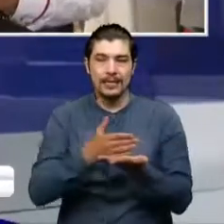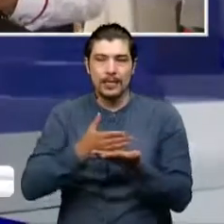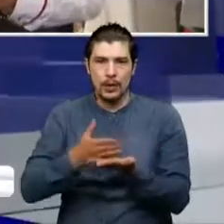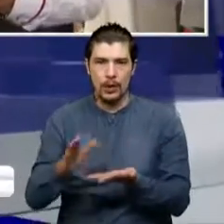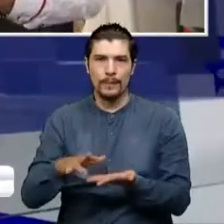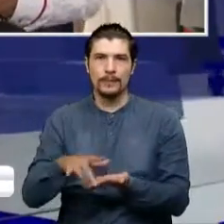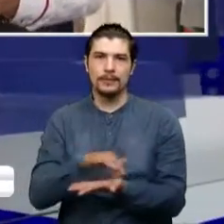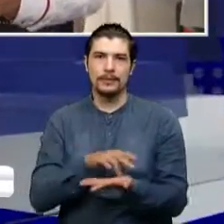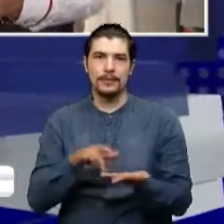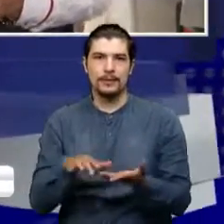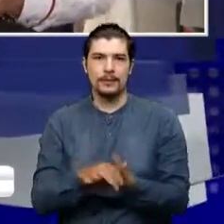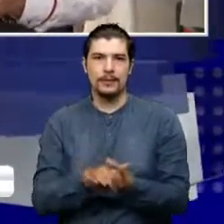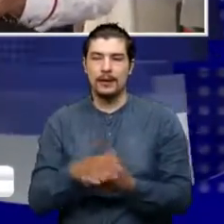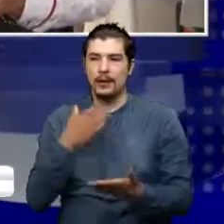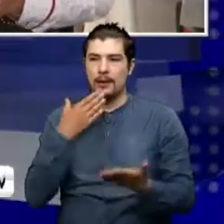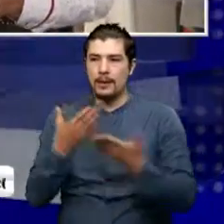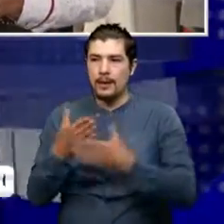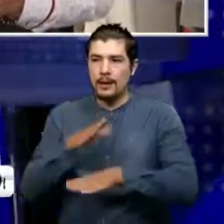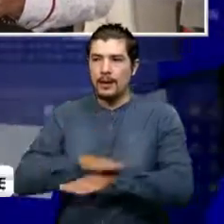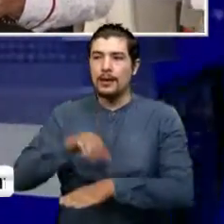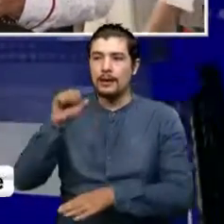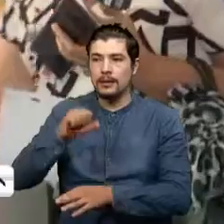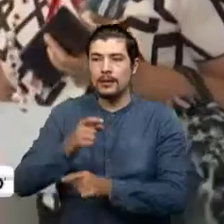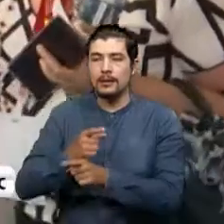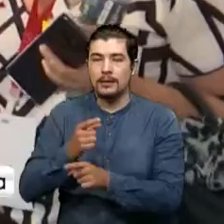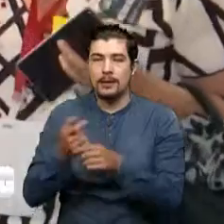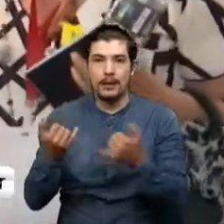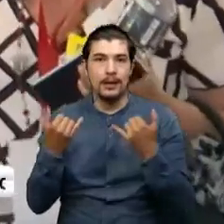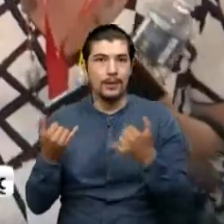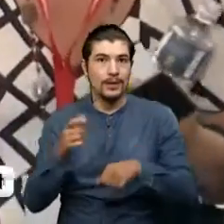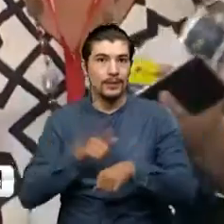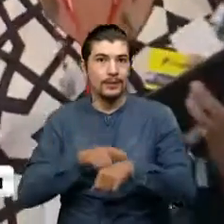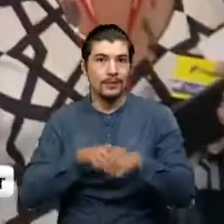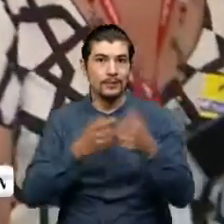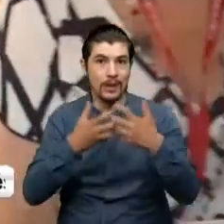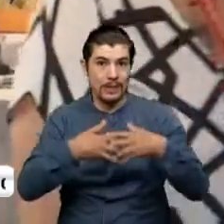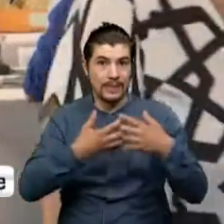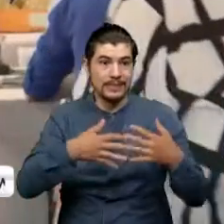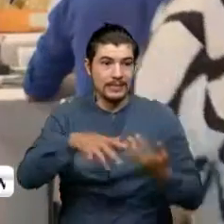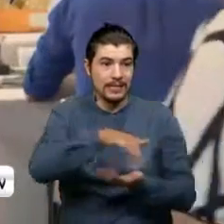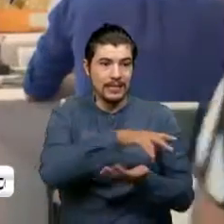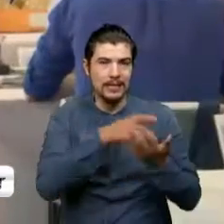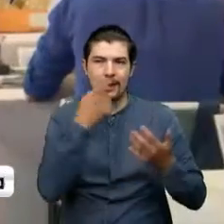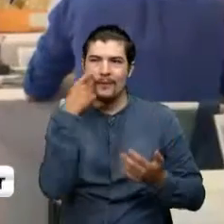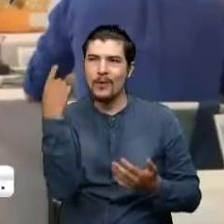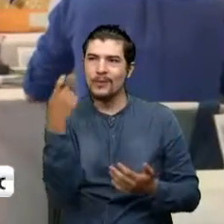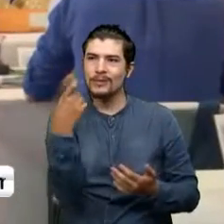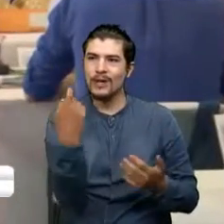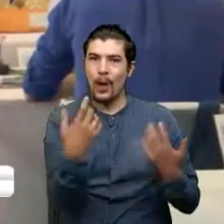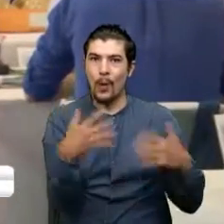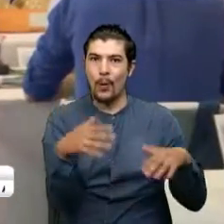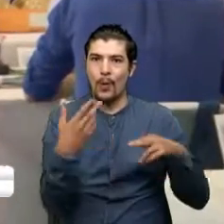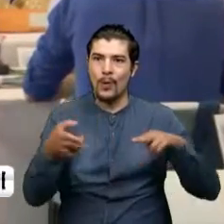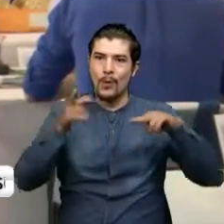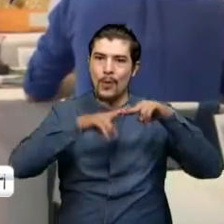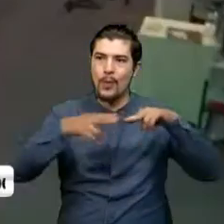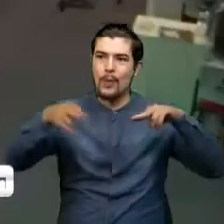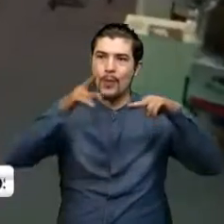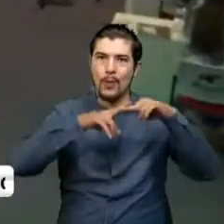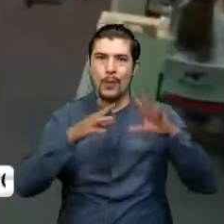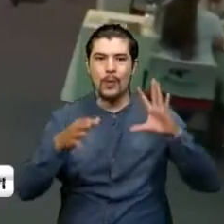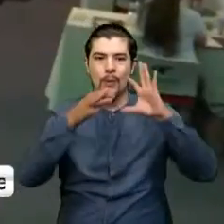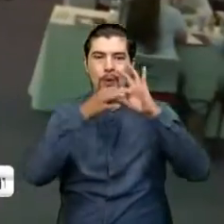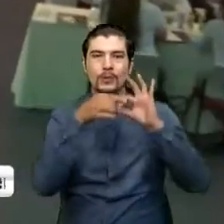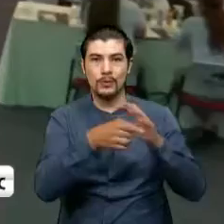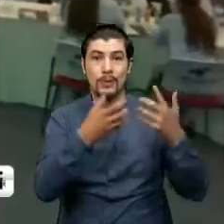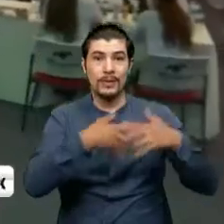Buenas tardes. Así es, a esta hora empresarios santandereanos buscan generar valor en la cadena productiva.